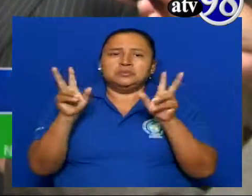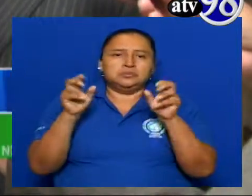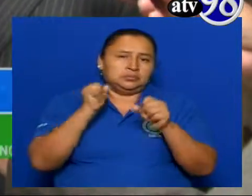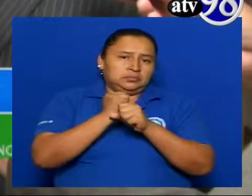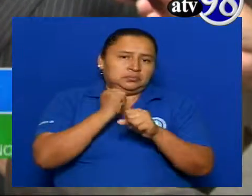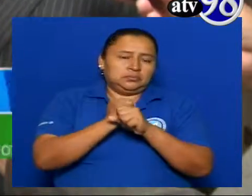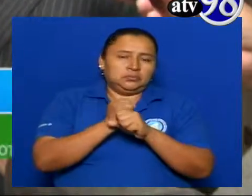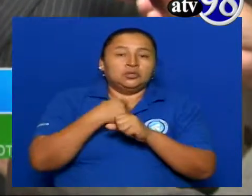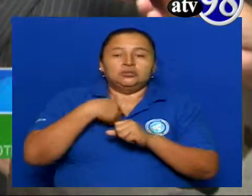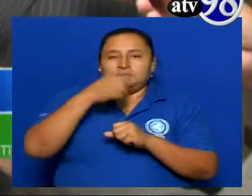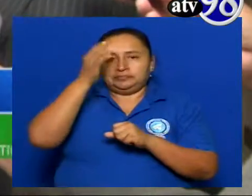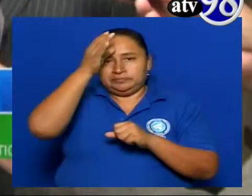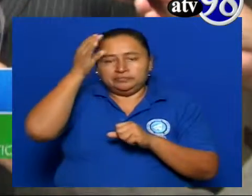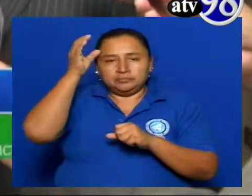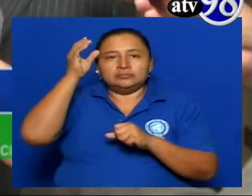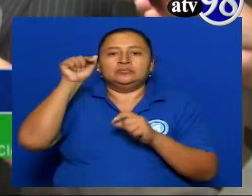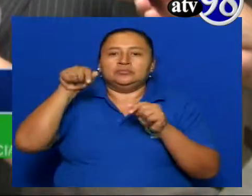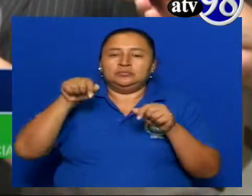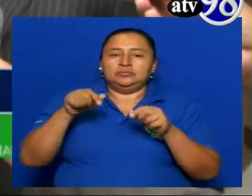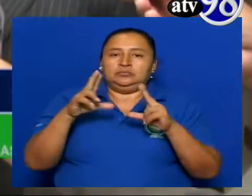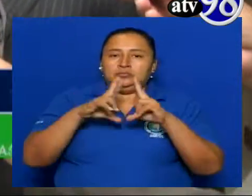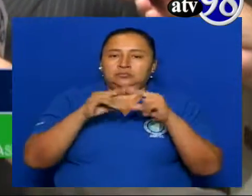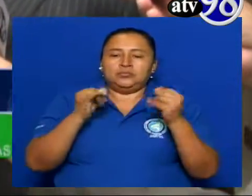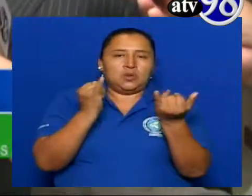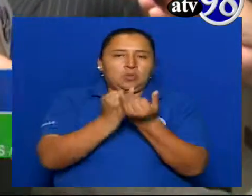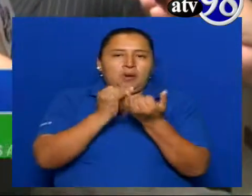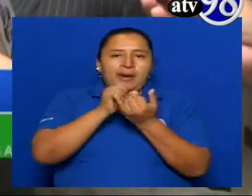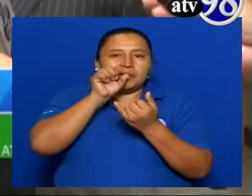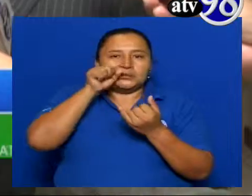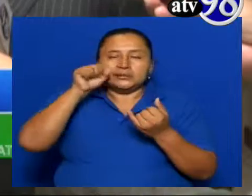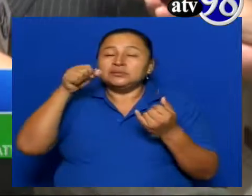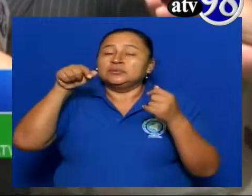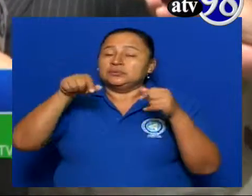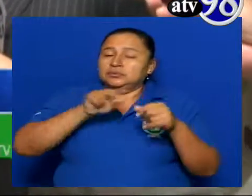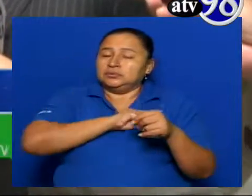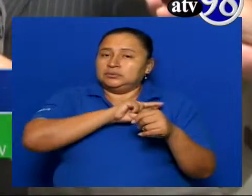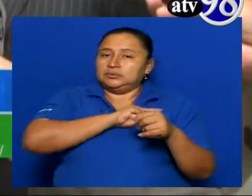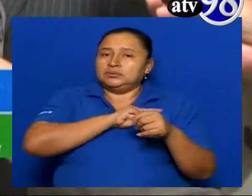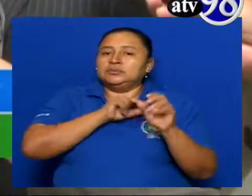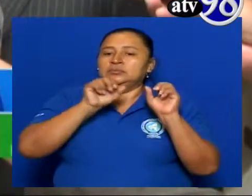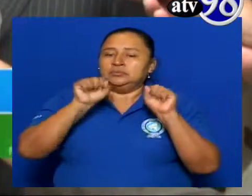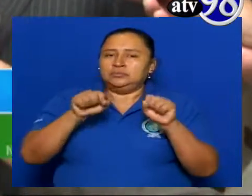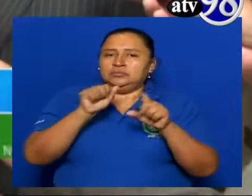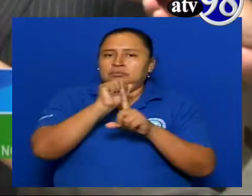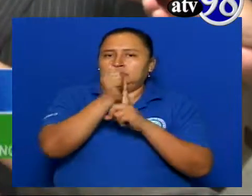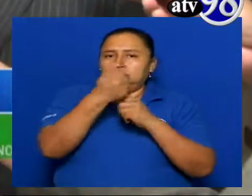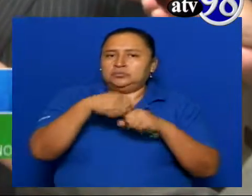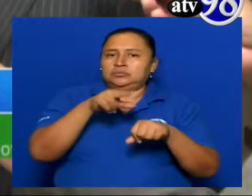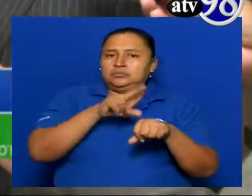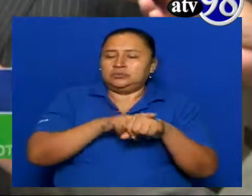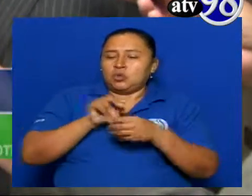que en Nicaragua, igual que en Taiwán, la Contraloría y la Asamblea van a trabajar muy bien para